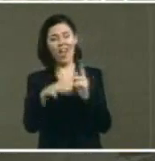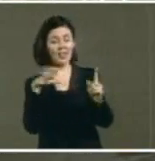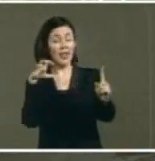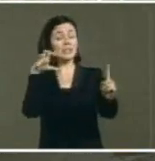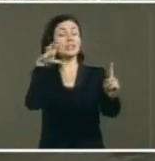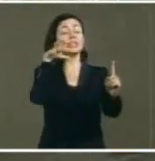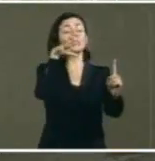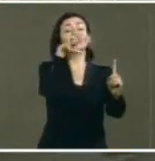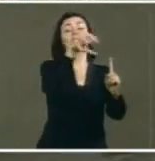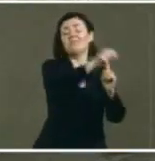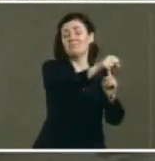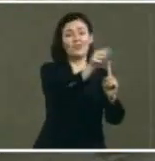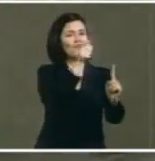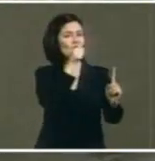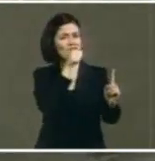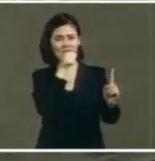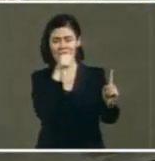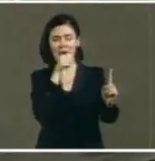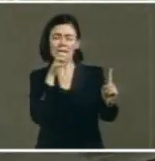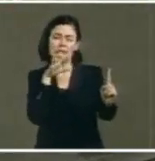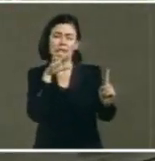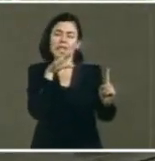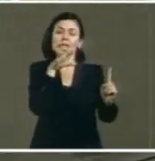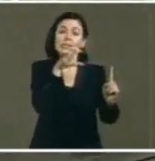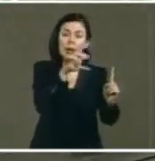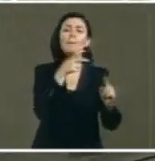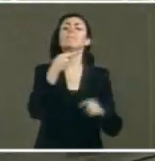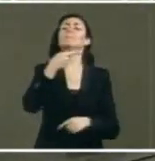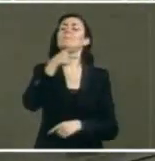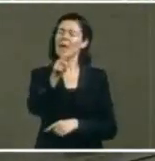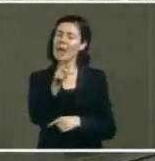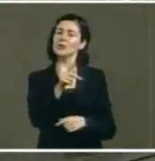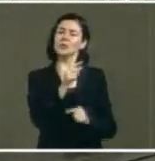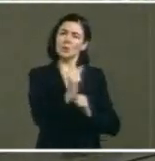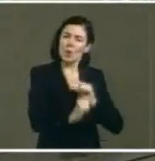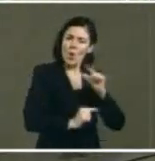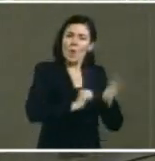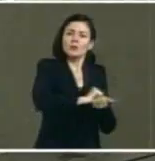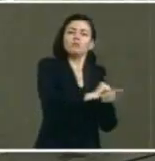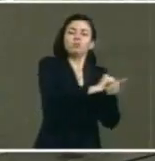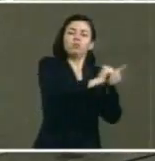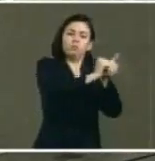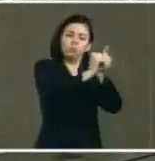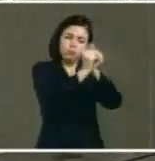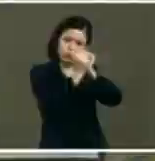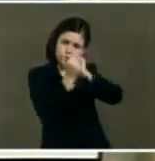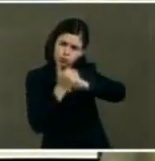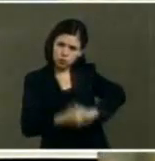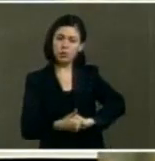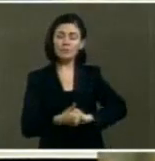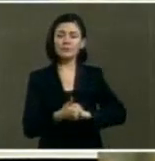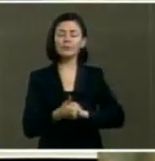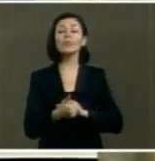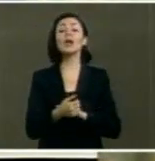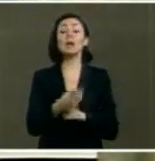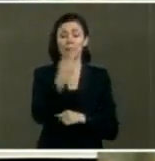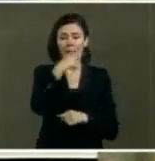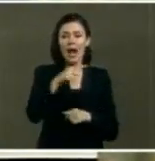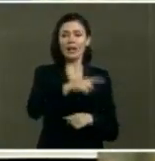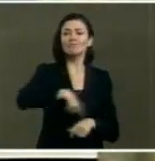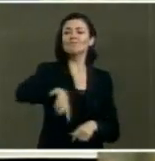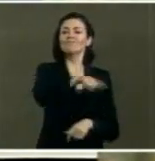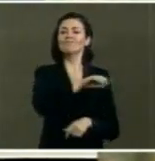llegada, pero debemos seguir en la ruta de la transformación de nuestro aparato productivo. El gobierno